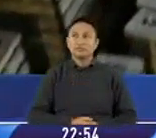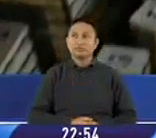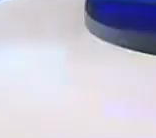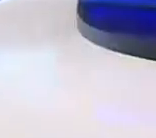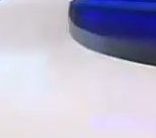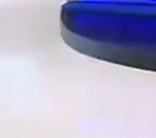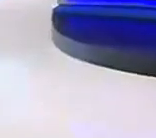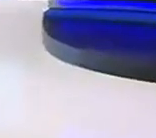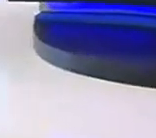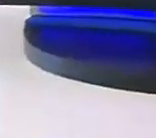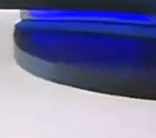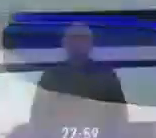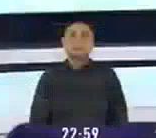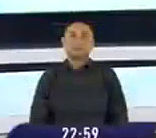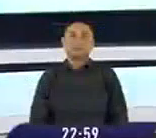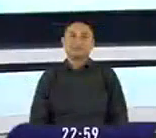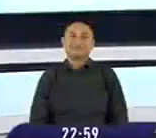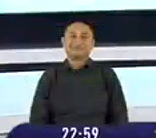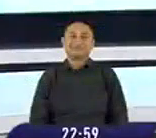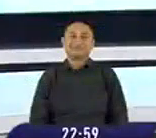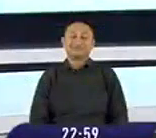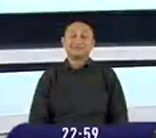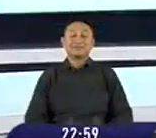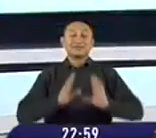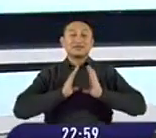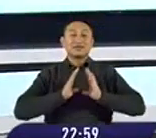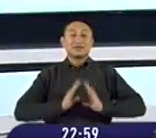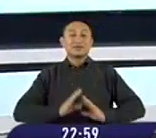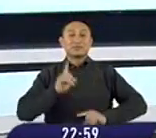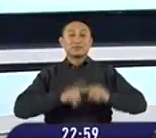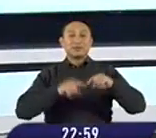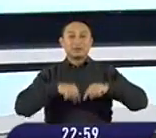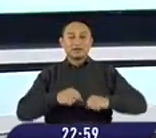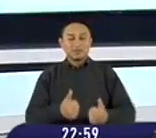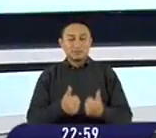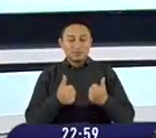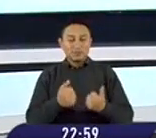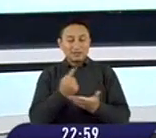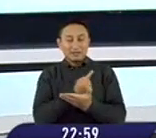2021 fueron de... Que